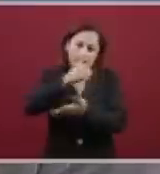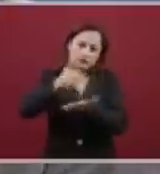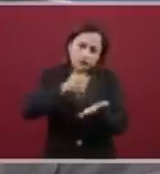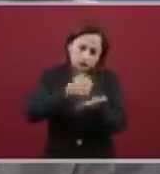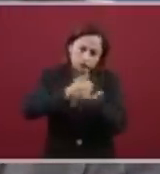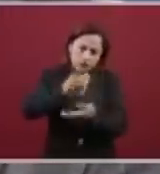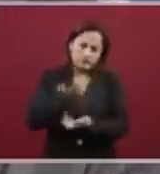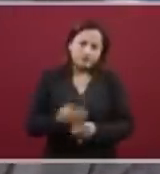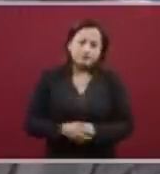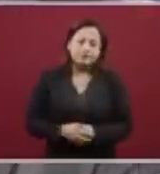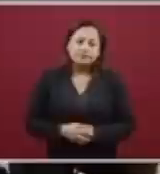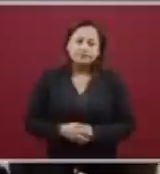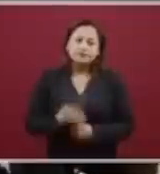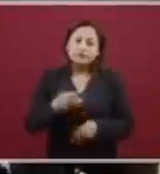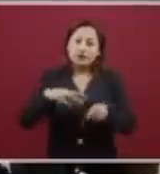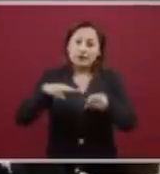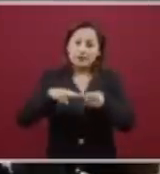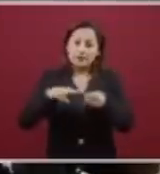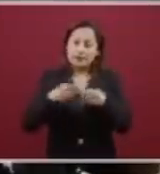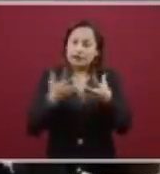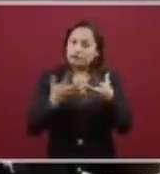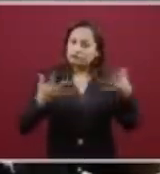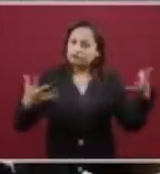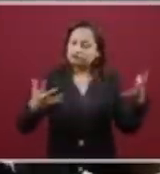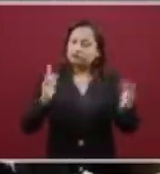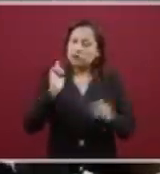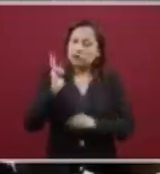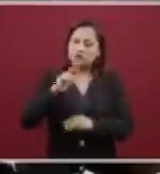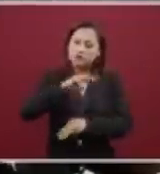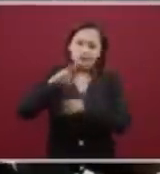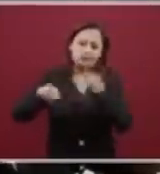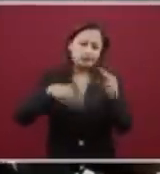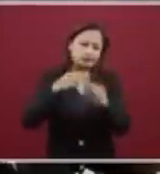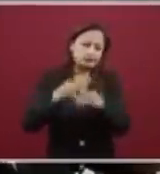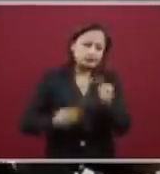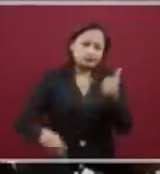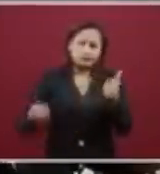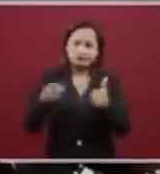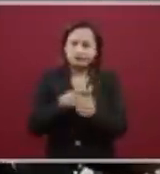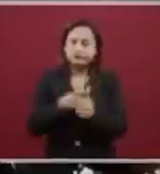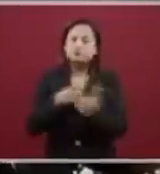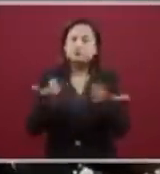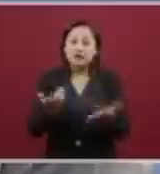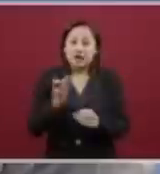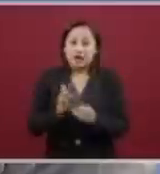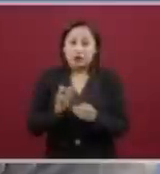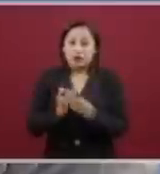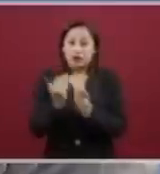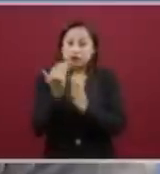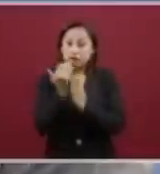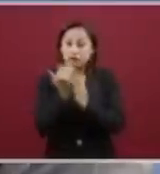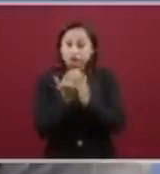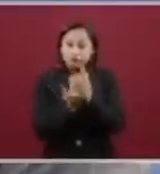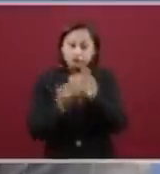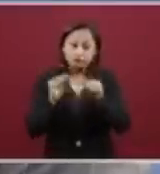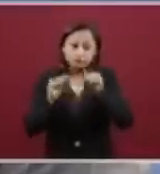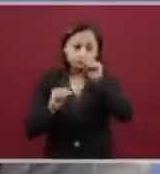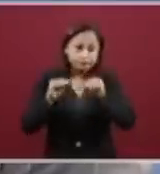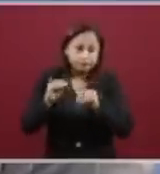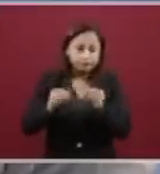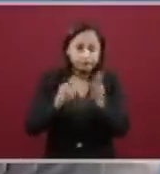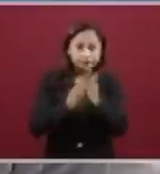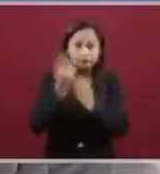por el momento estamos trabajando en precisamente en generar esta visión que nos permite iniciar una conversación con todos los actores